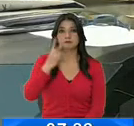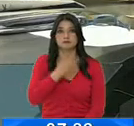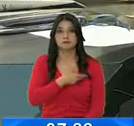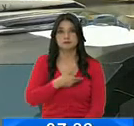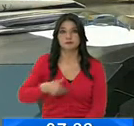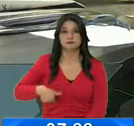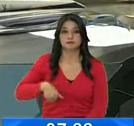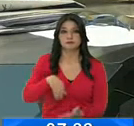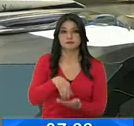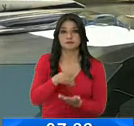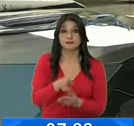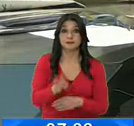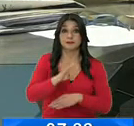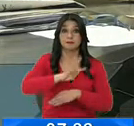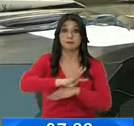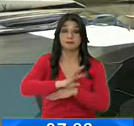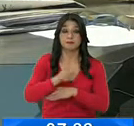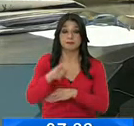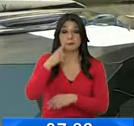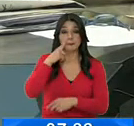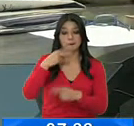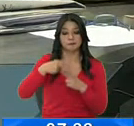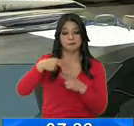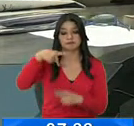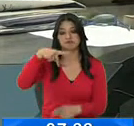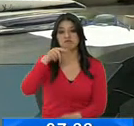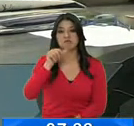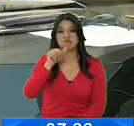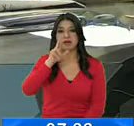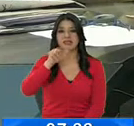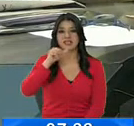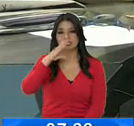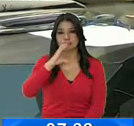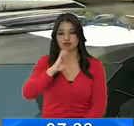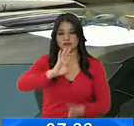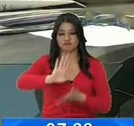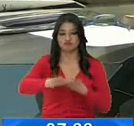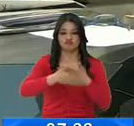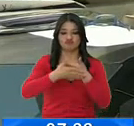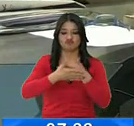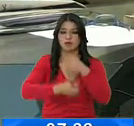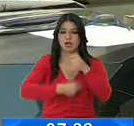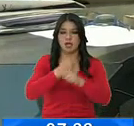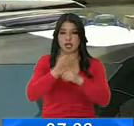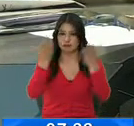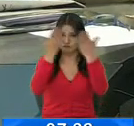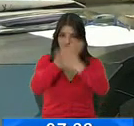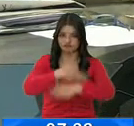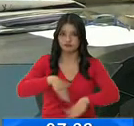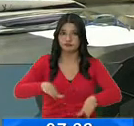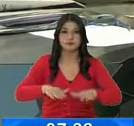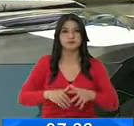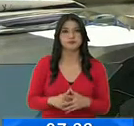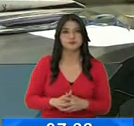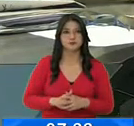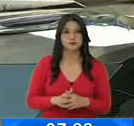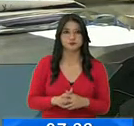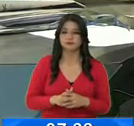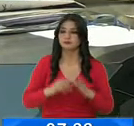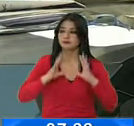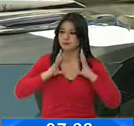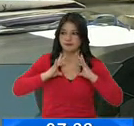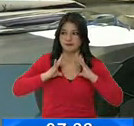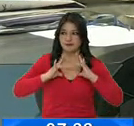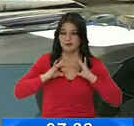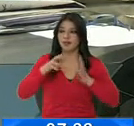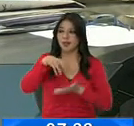la asamblea nacional el asambleísta patricio donoso al cierre de este año si bien siguiente en un período de vacancia legislativa